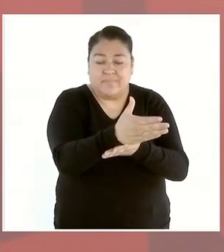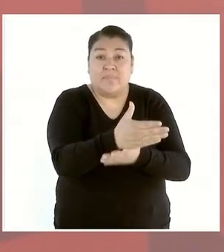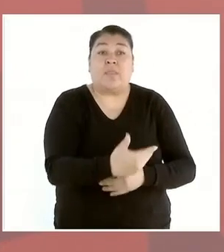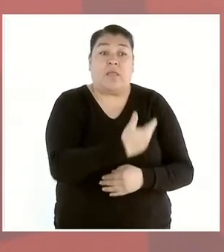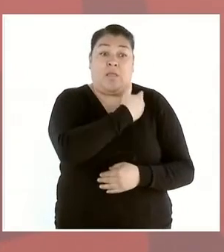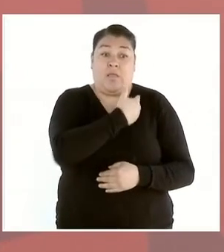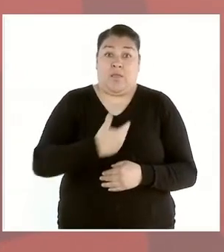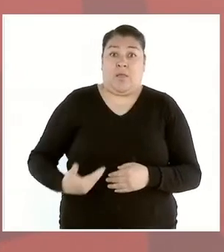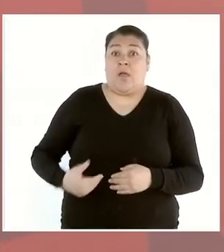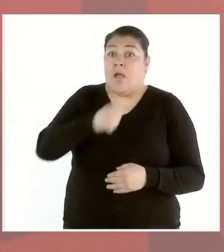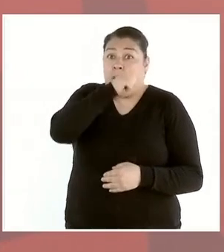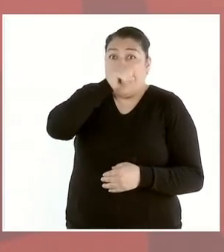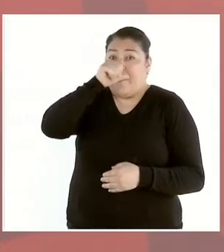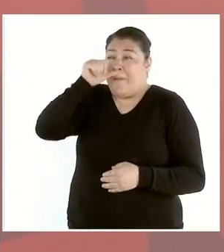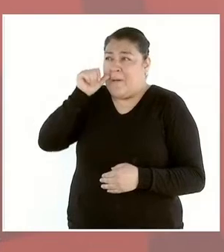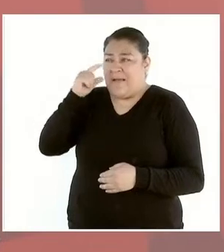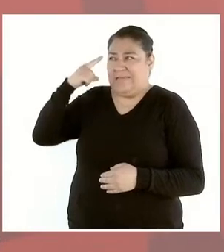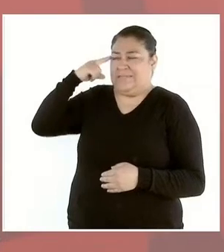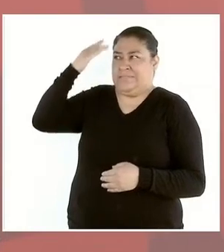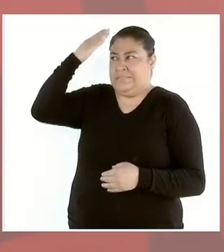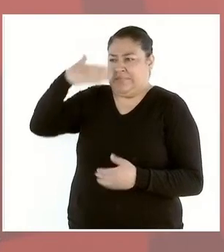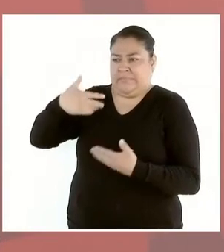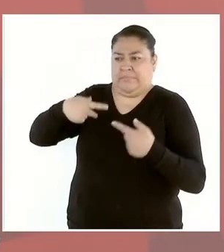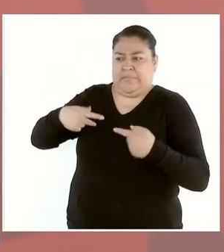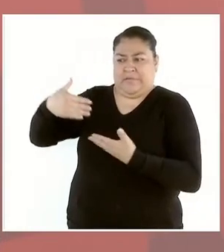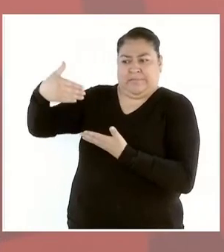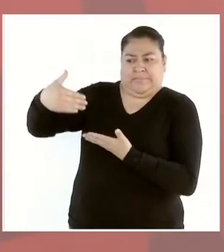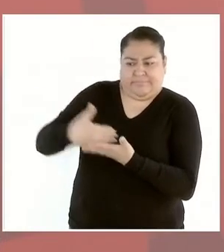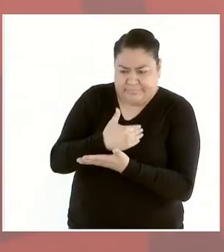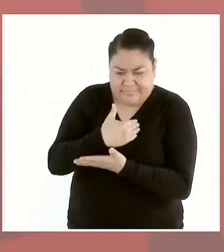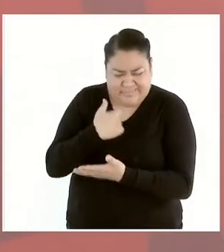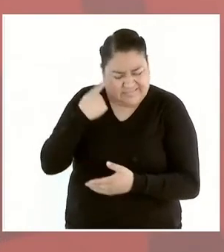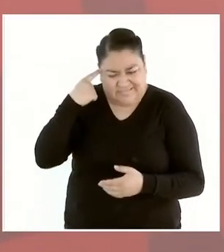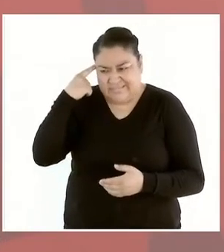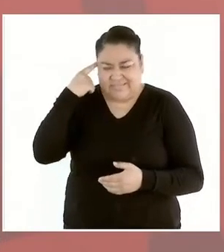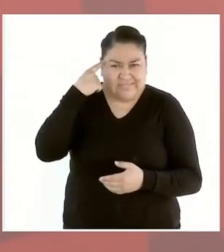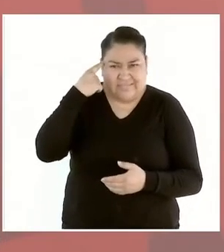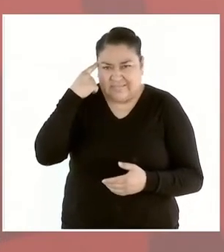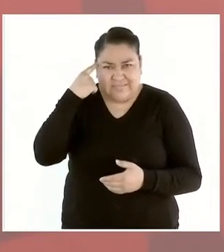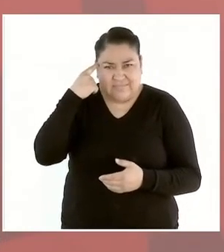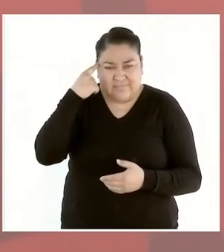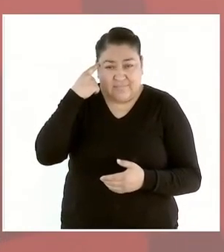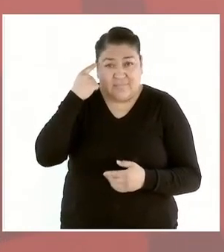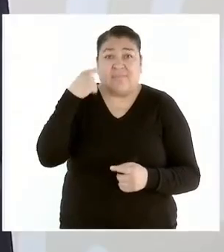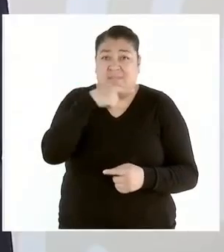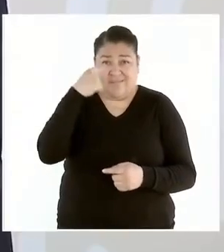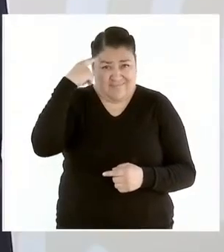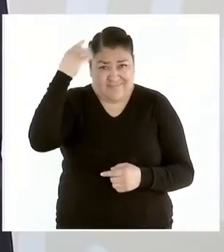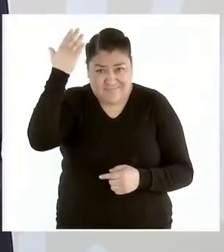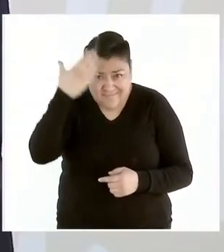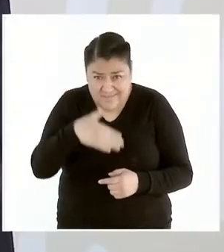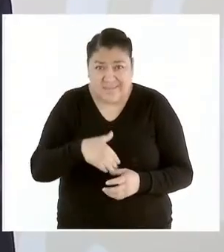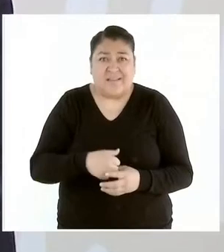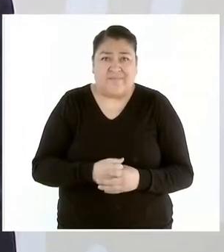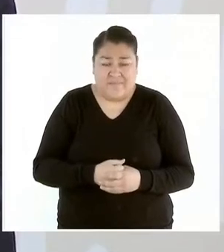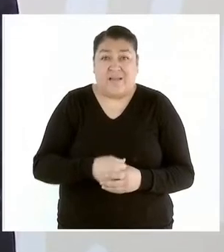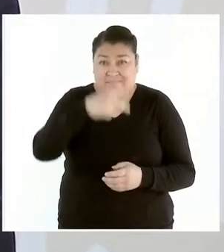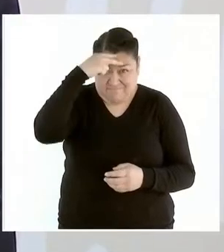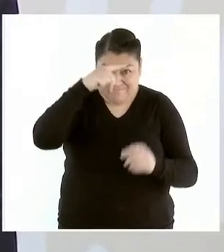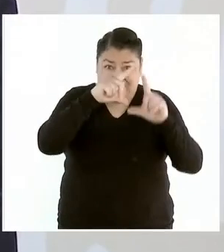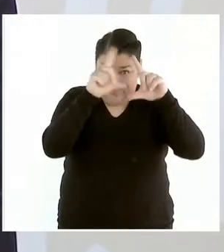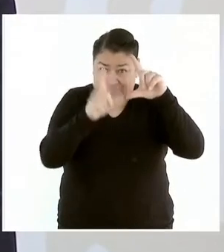presidente cuadre es consciente de la amenaza que se cernía sobre nuestra